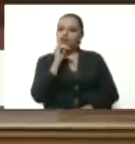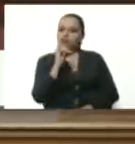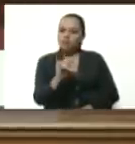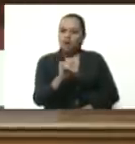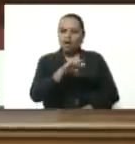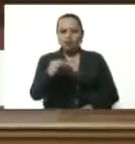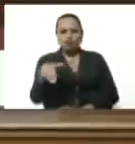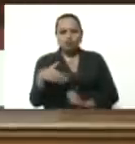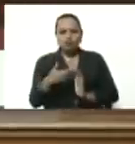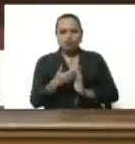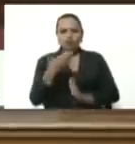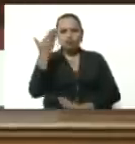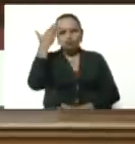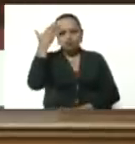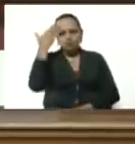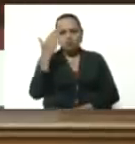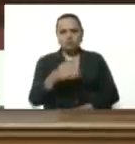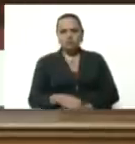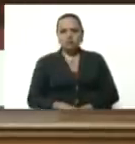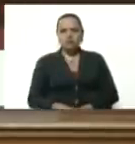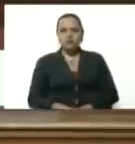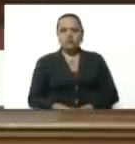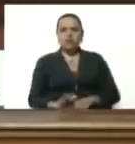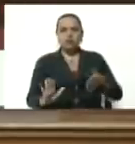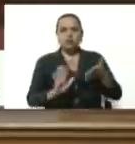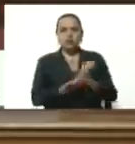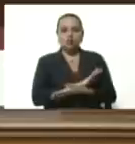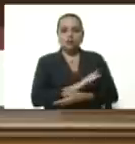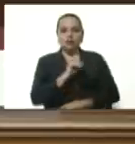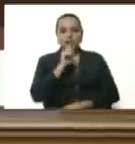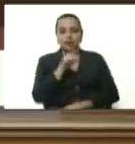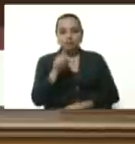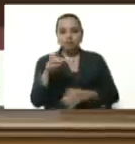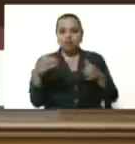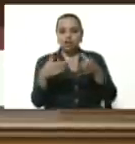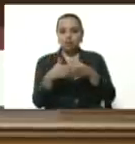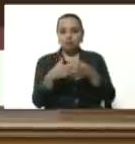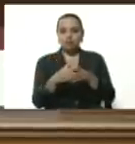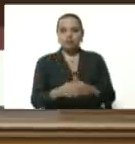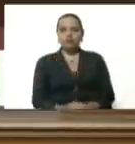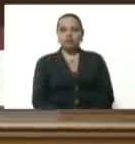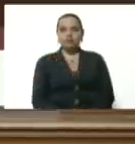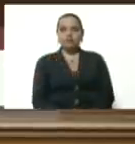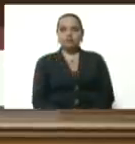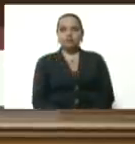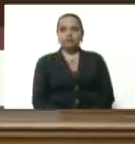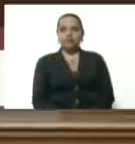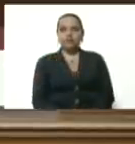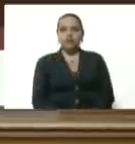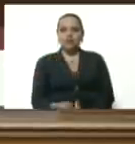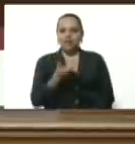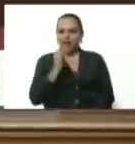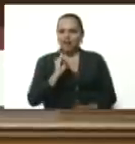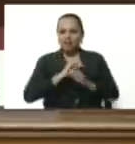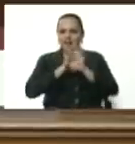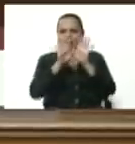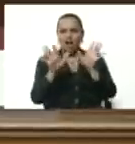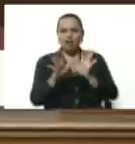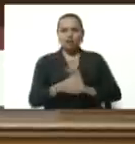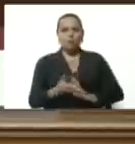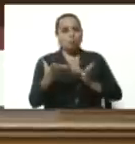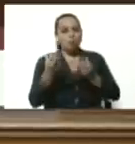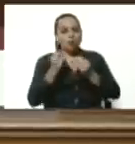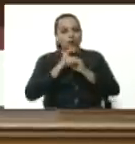detalles, los detalles de esa reunión, y que quede muy claro, muy pero muy